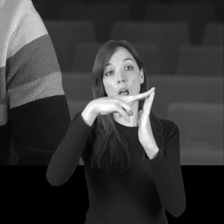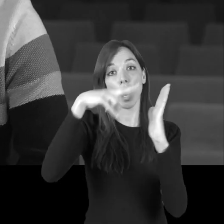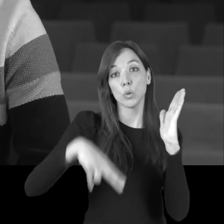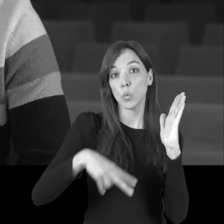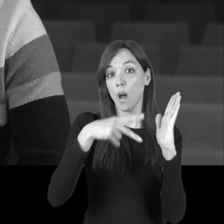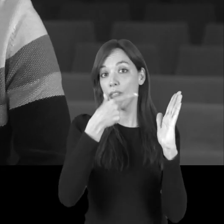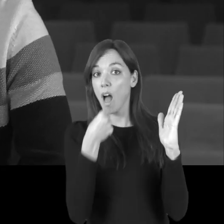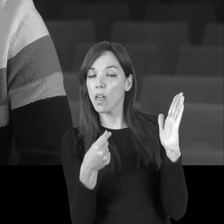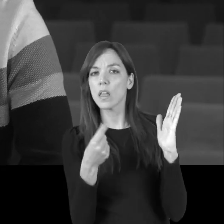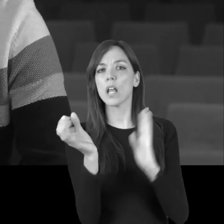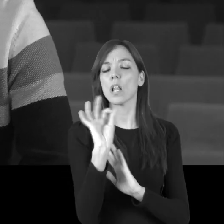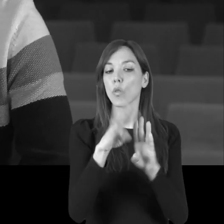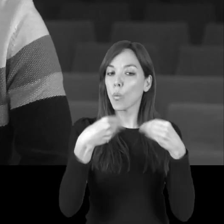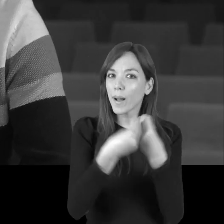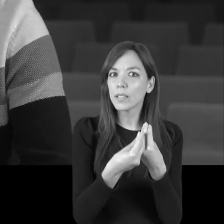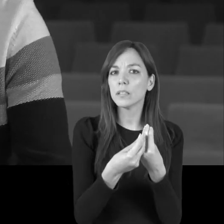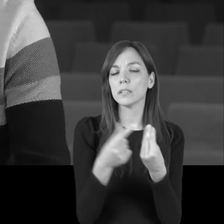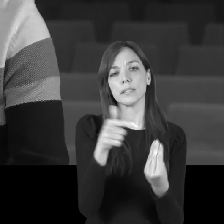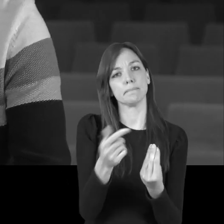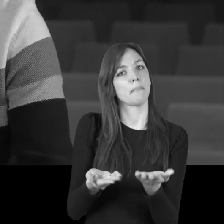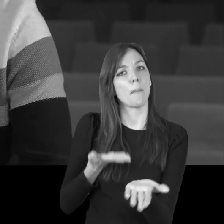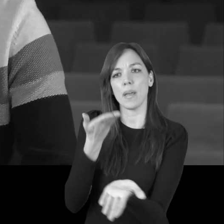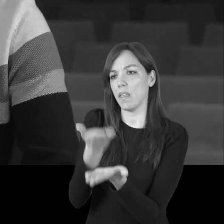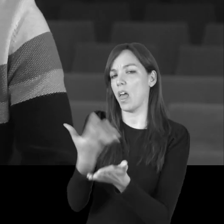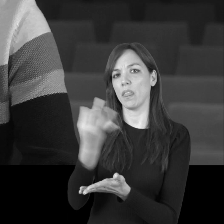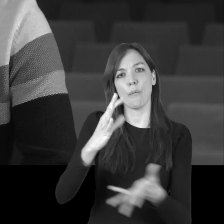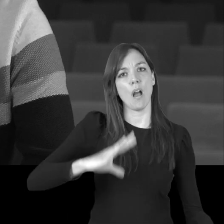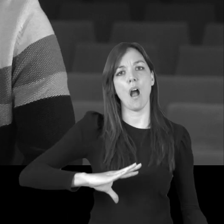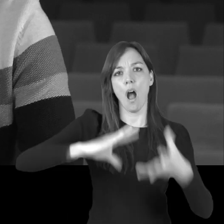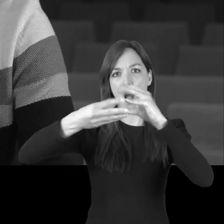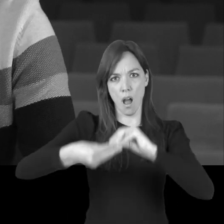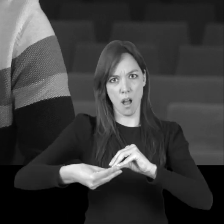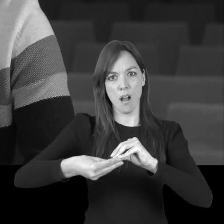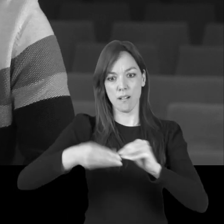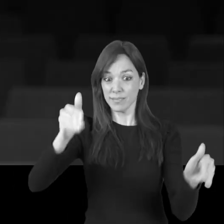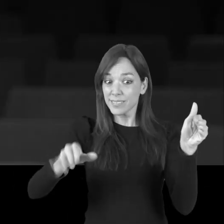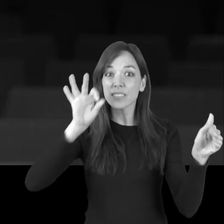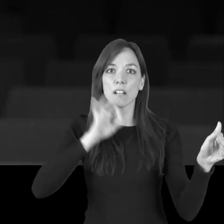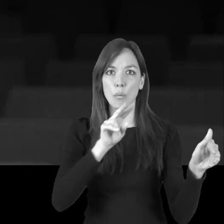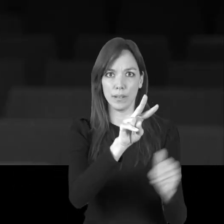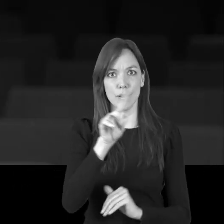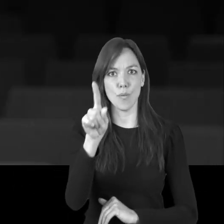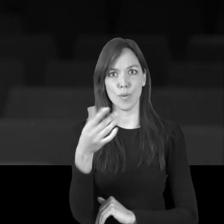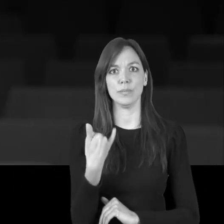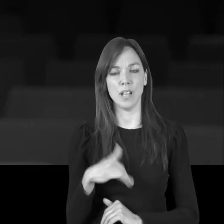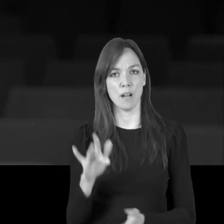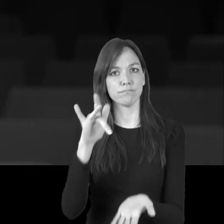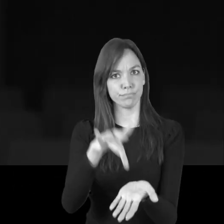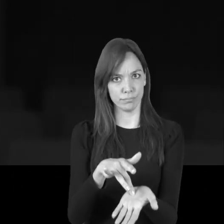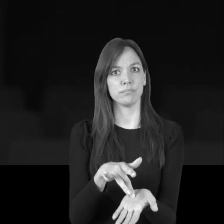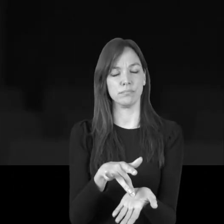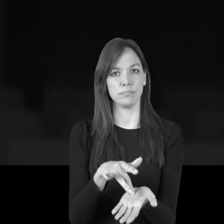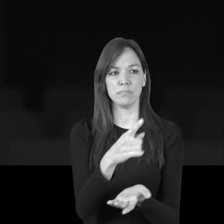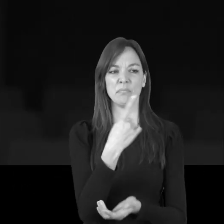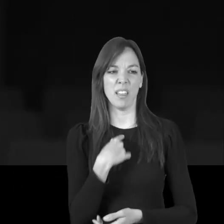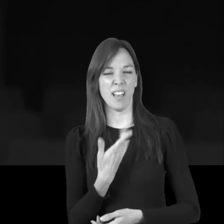La lectura fácil, los documentos de lectura fácil, eso yo pediría que adaptasen eso en el siglo XXI, como